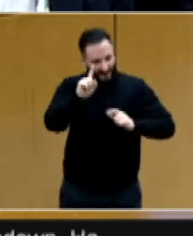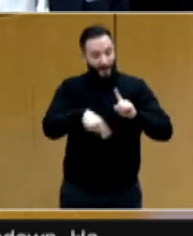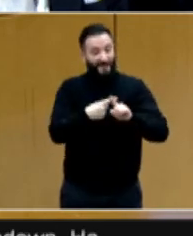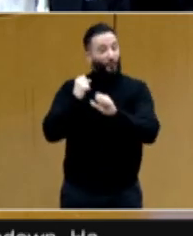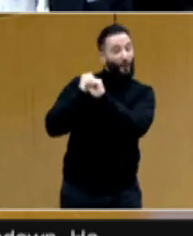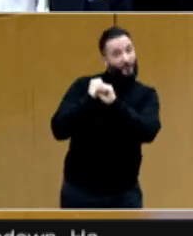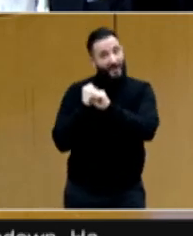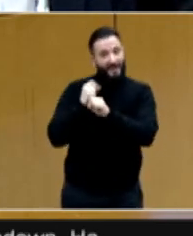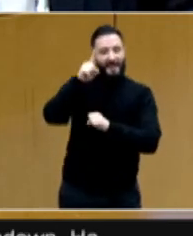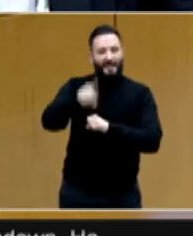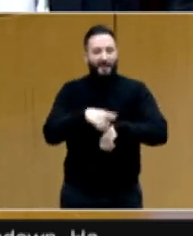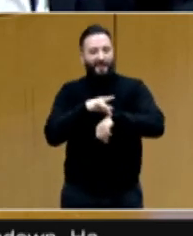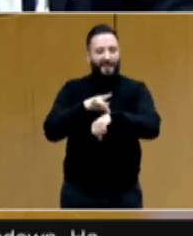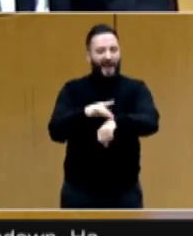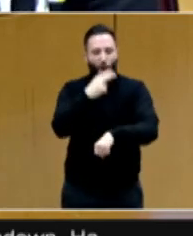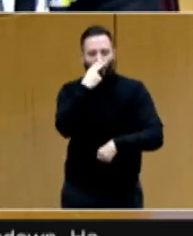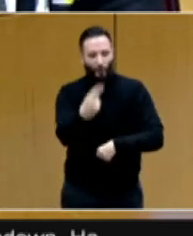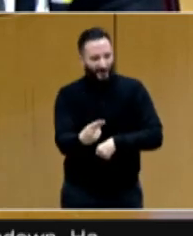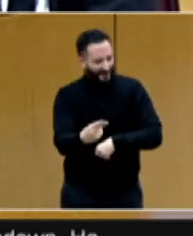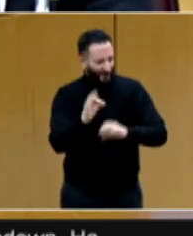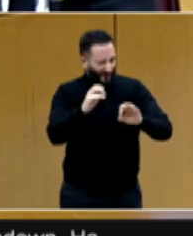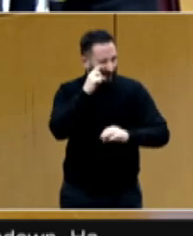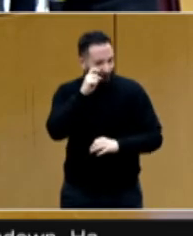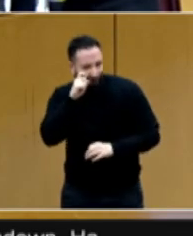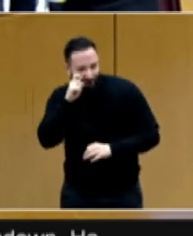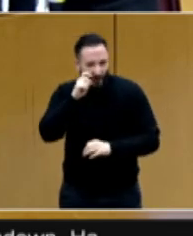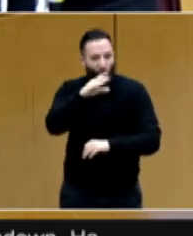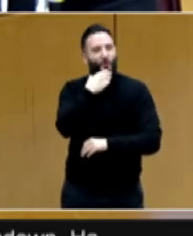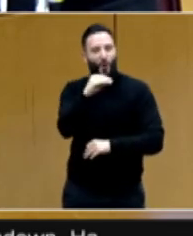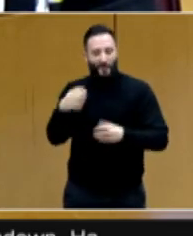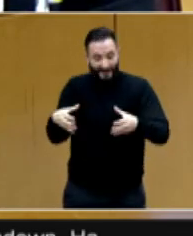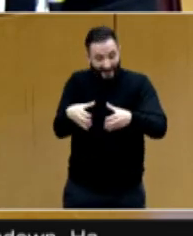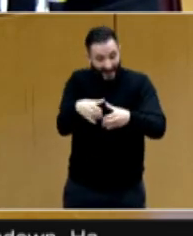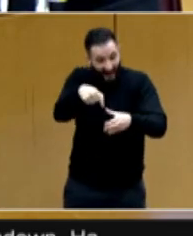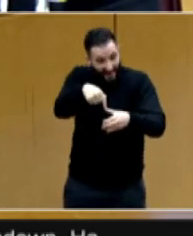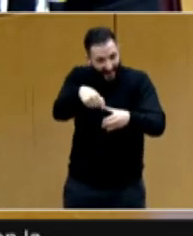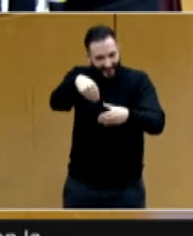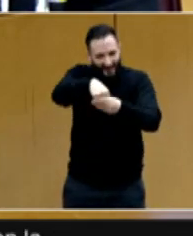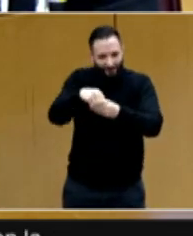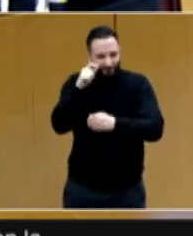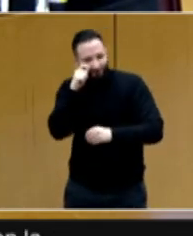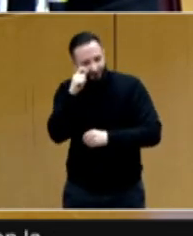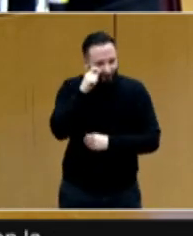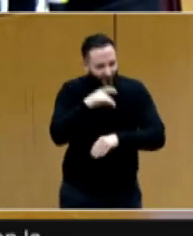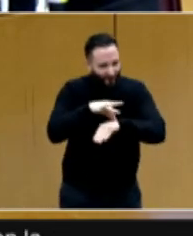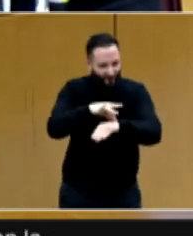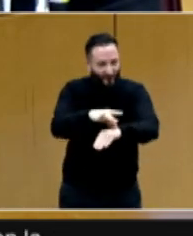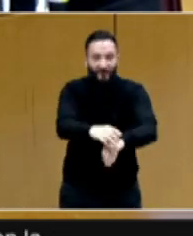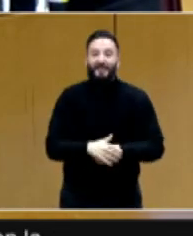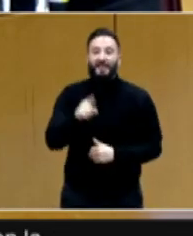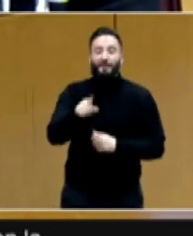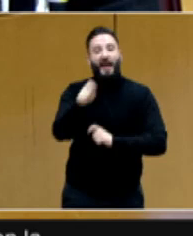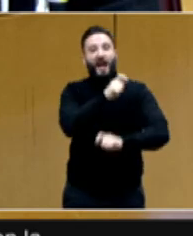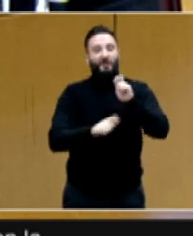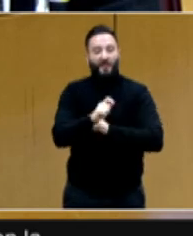y es además guía turístico junto a otros jóvenes en esa maravillosa ciudad de granada colabora con la